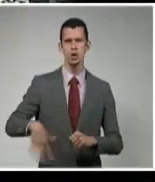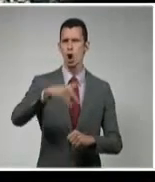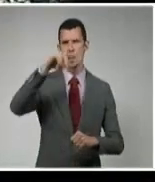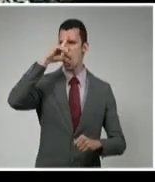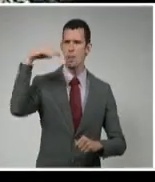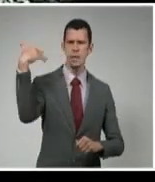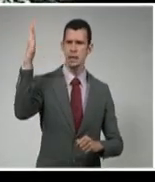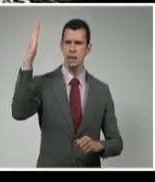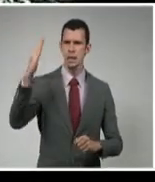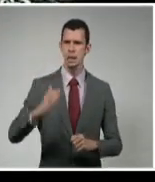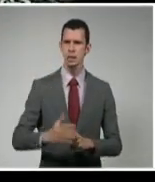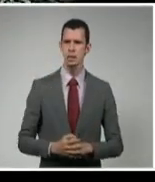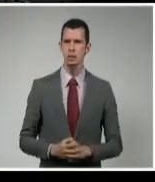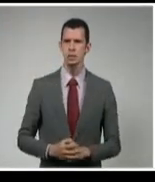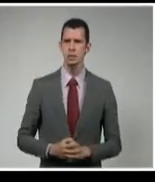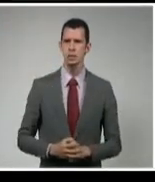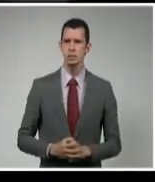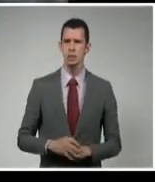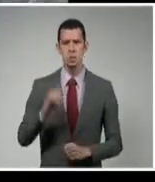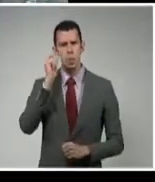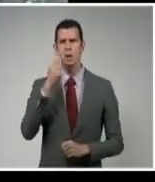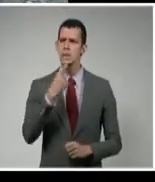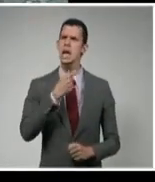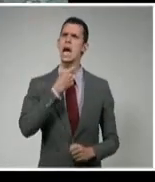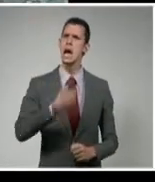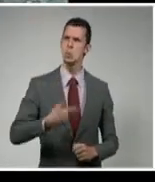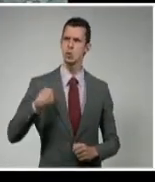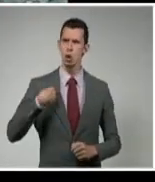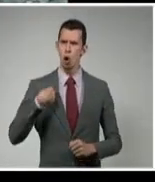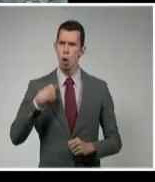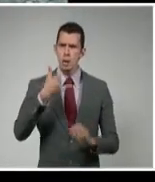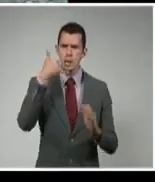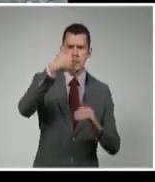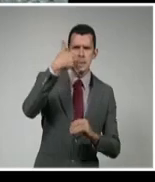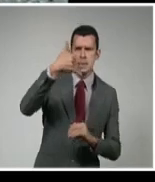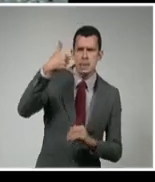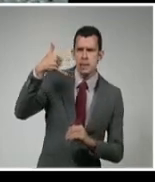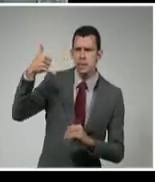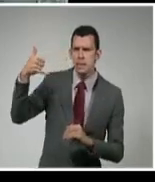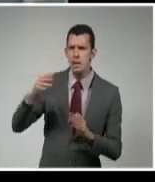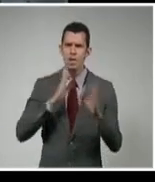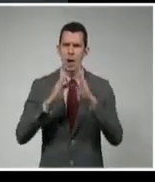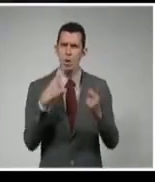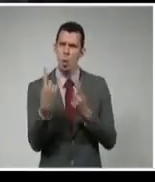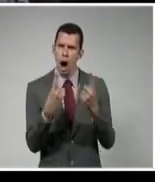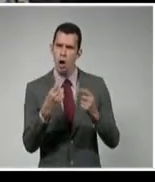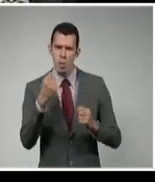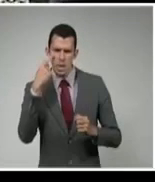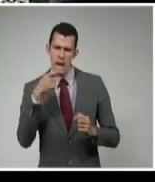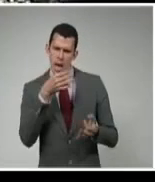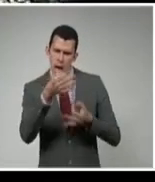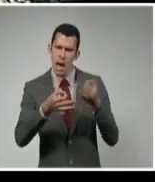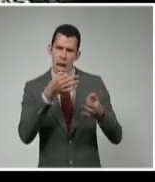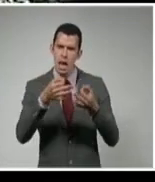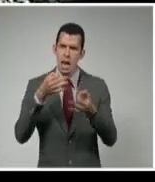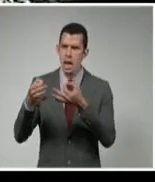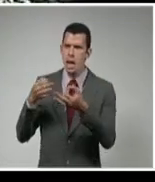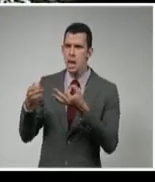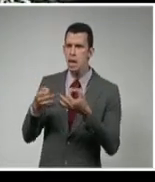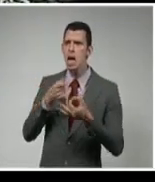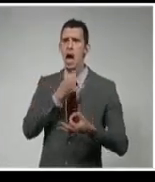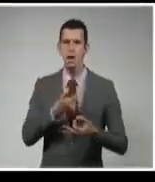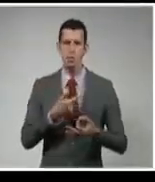Si yo recluto y hablo con esos cubanos, tú sabes, así, metidos, y mi hermano, me hace falta que me ayude, que estoy un poco jodido y eso. Y si tú hicieras lo mismo, ya que él